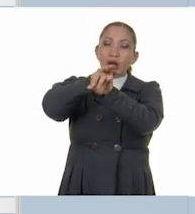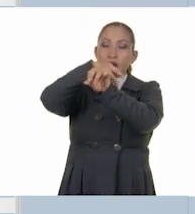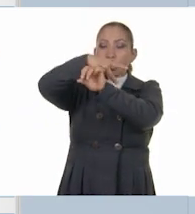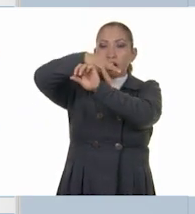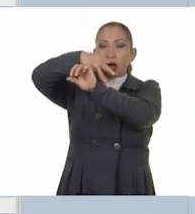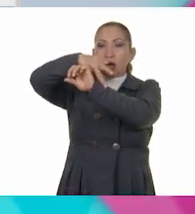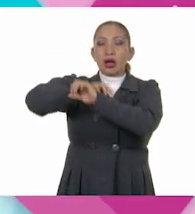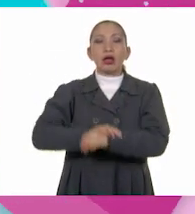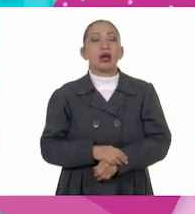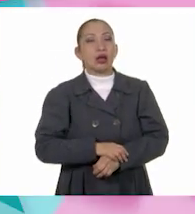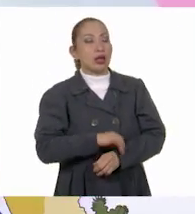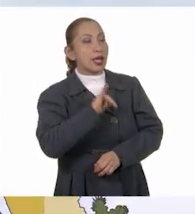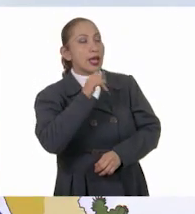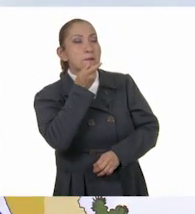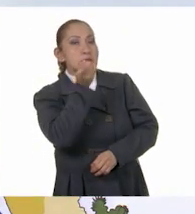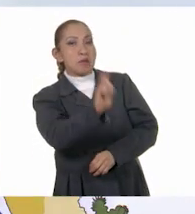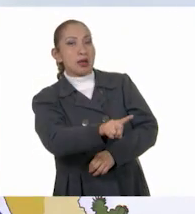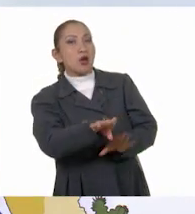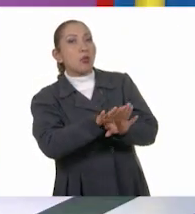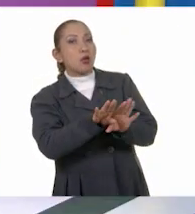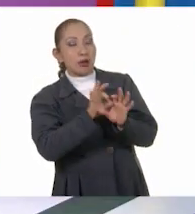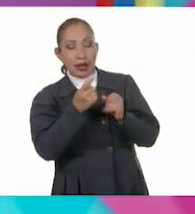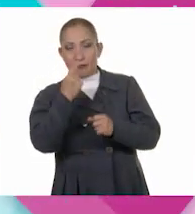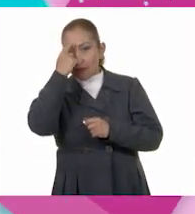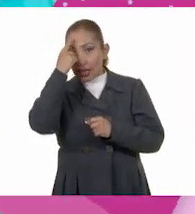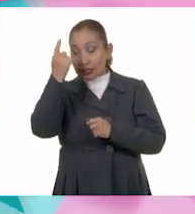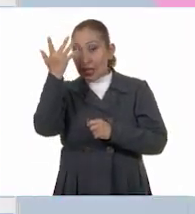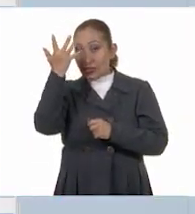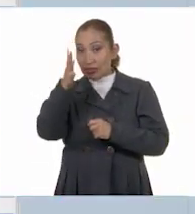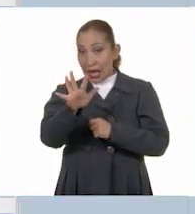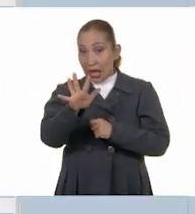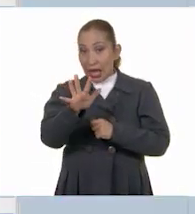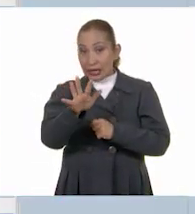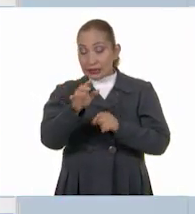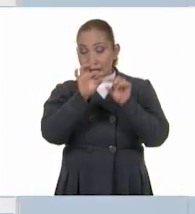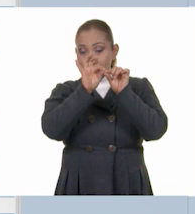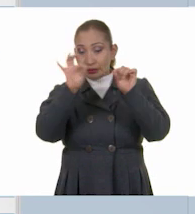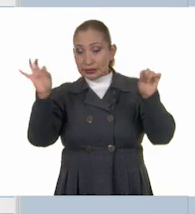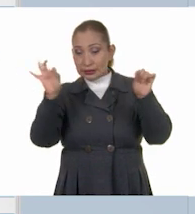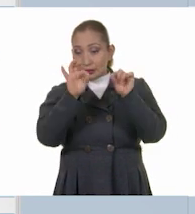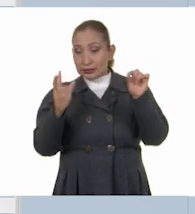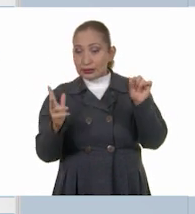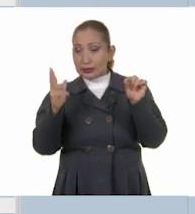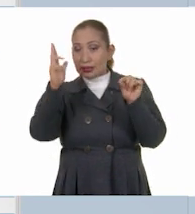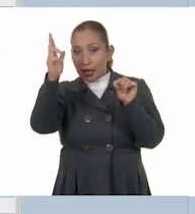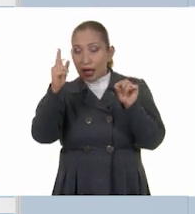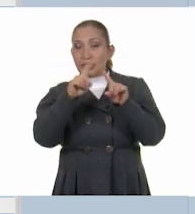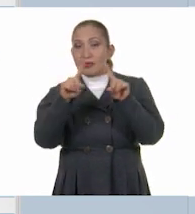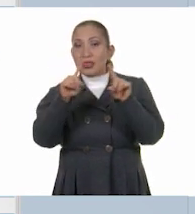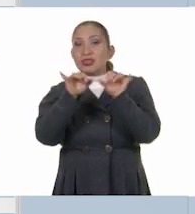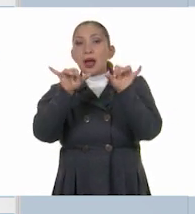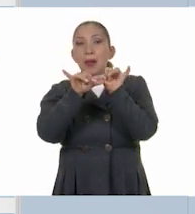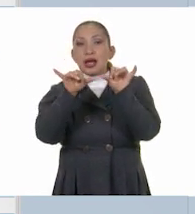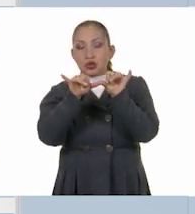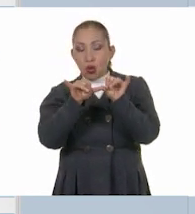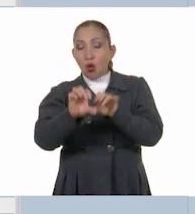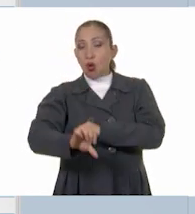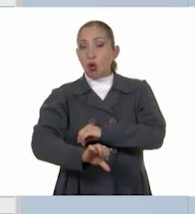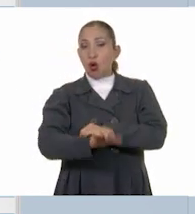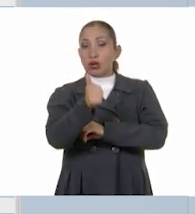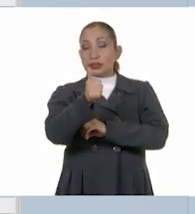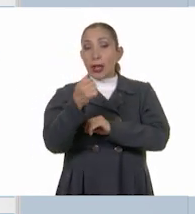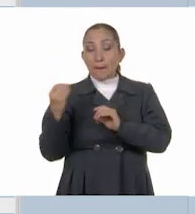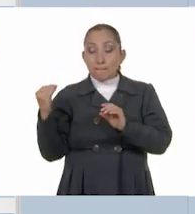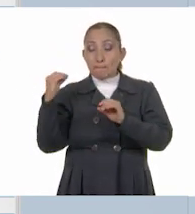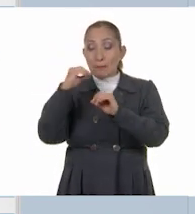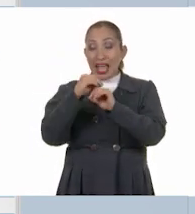en imperativo cómo quedaría? Ah, muy fácil, maestra. Sería 10, corta tiras de estambre de diferentes tamaños. 11, pega